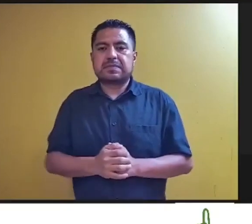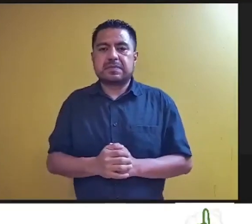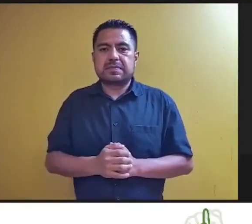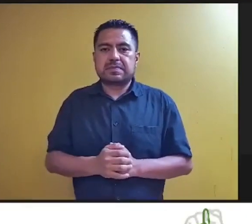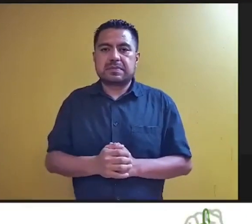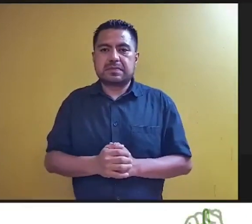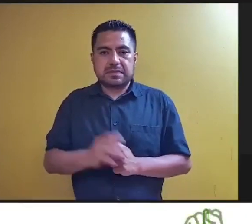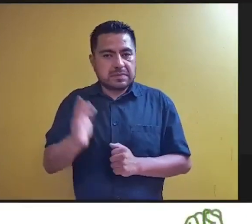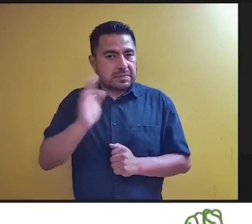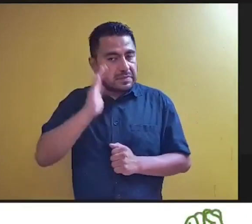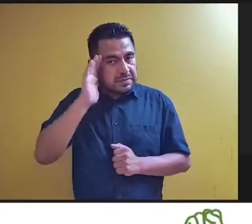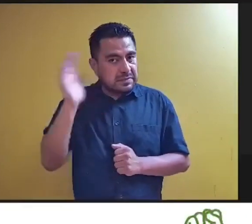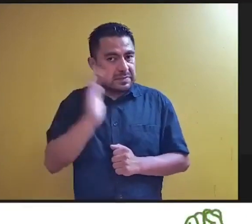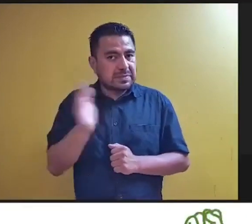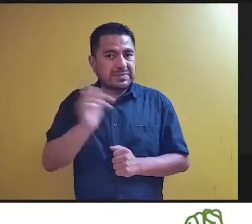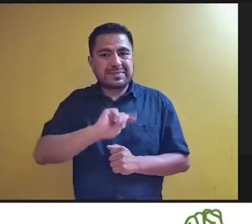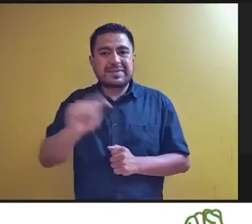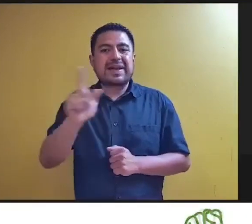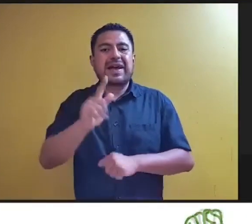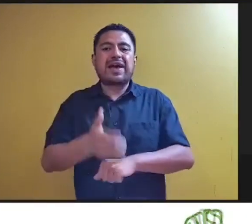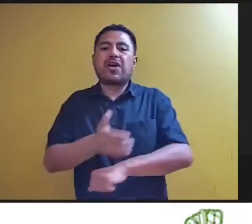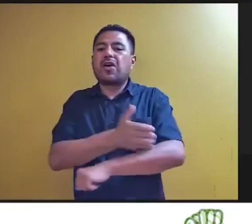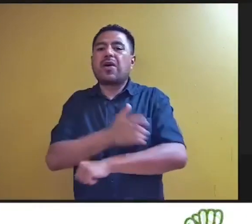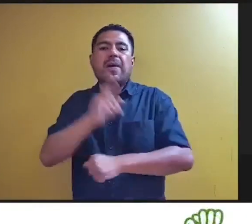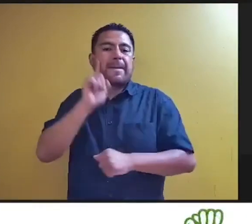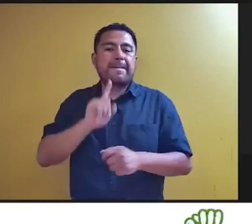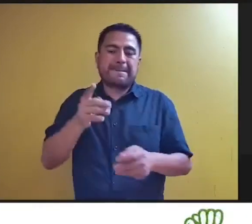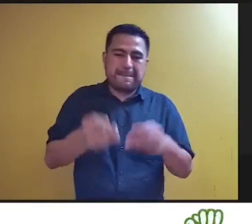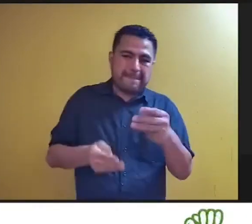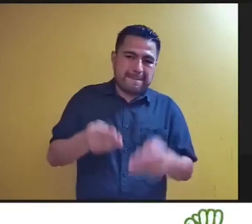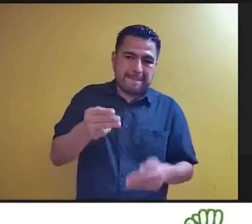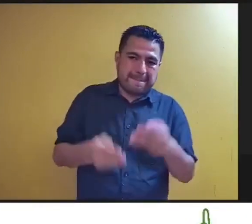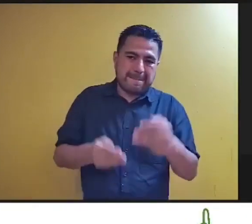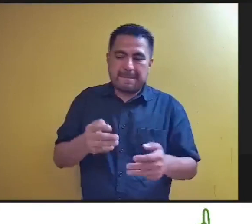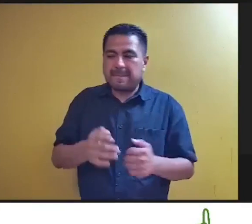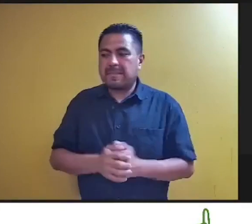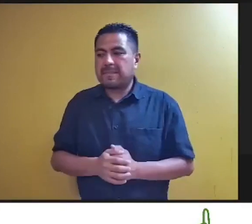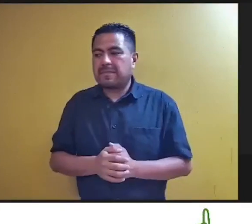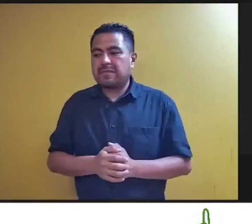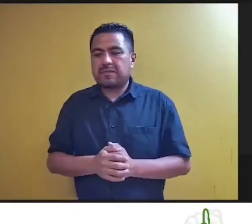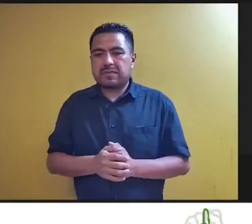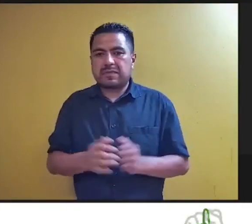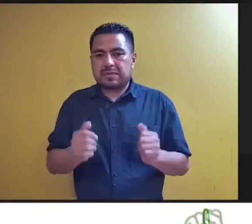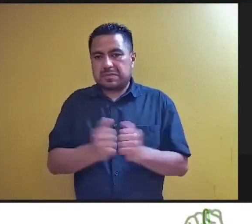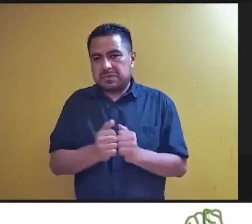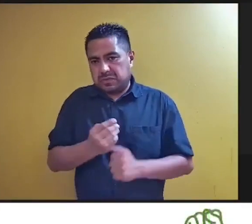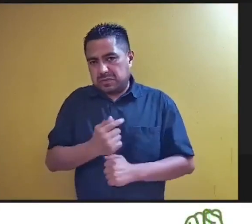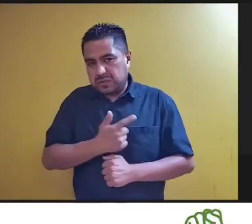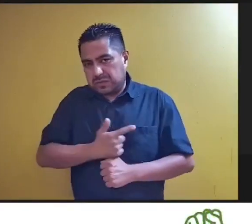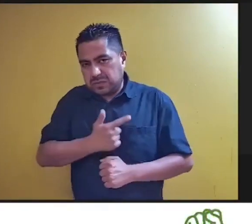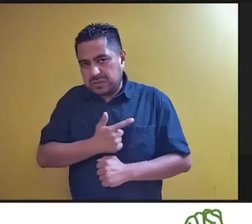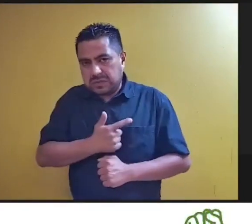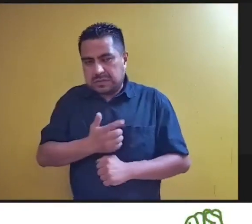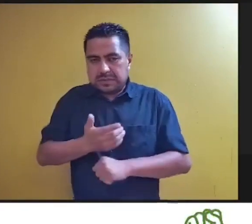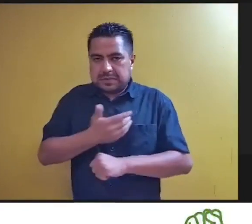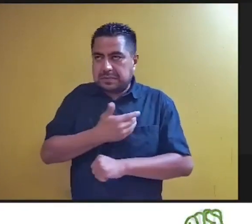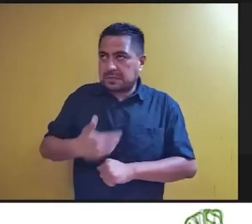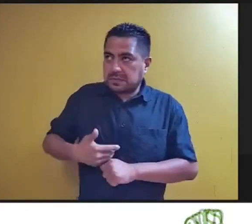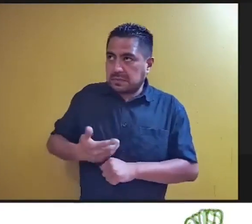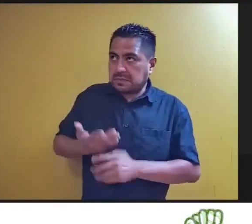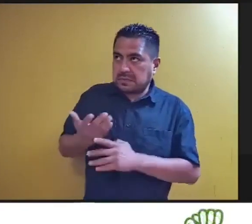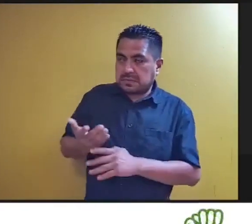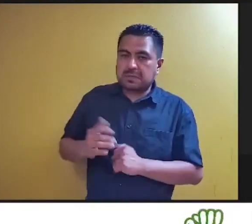Hola, ¿qué tal, compañeras magistradas? Con la venia de la compañera